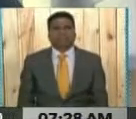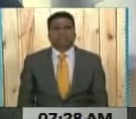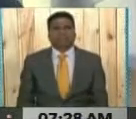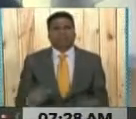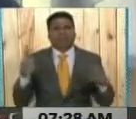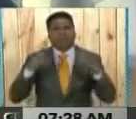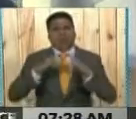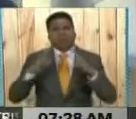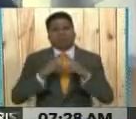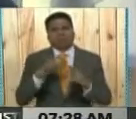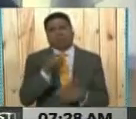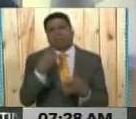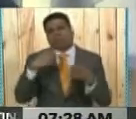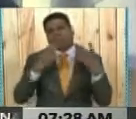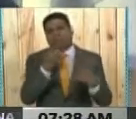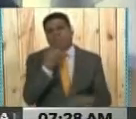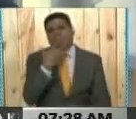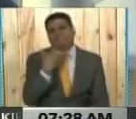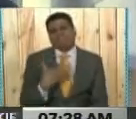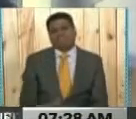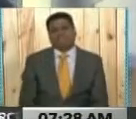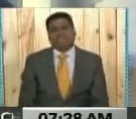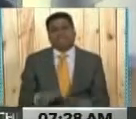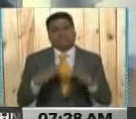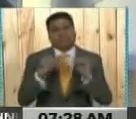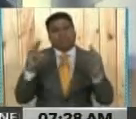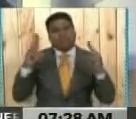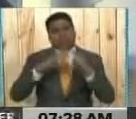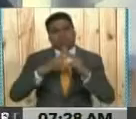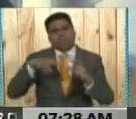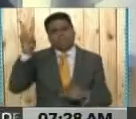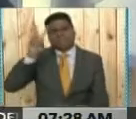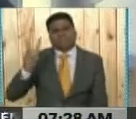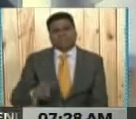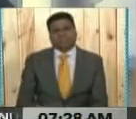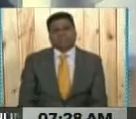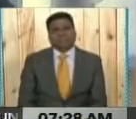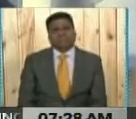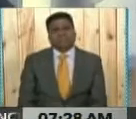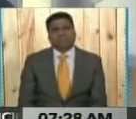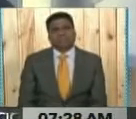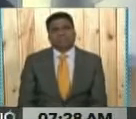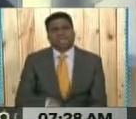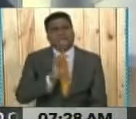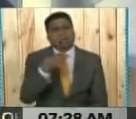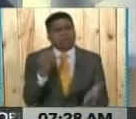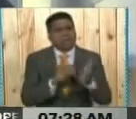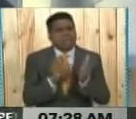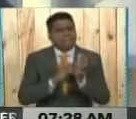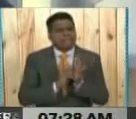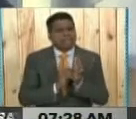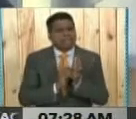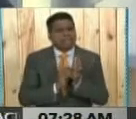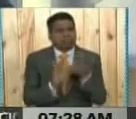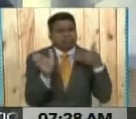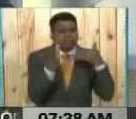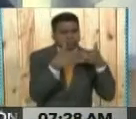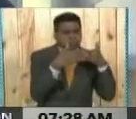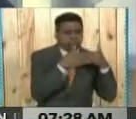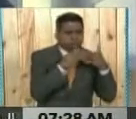conocer las cosas buenas que tiene nuestro país, que normalmente están veladas por noticias negativas, muchas de